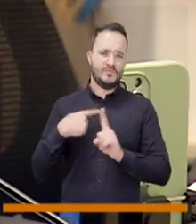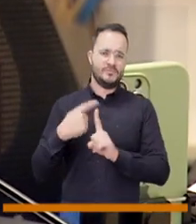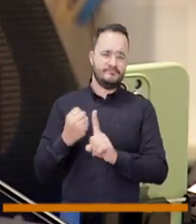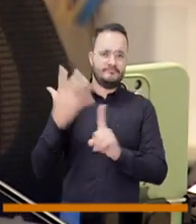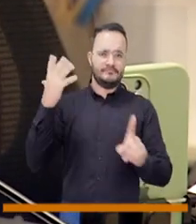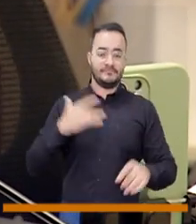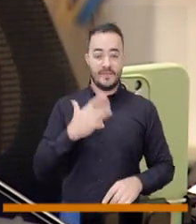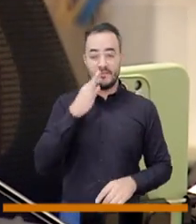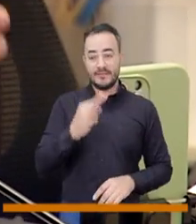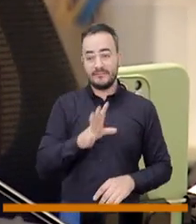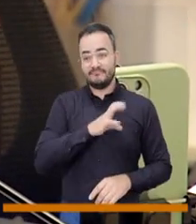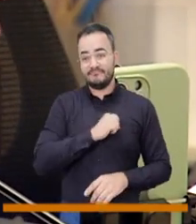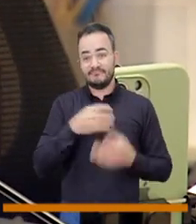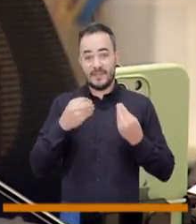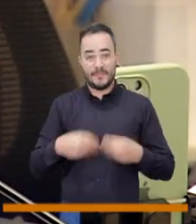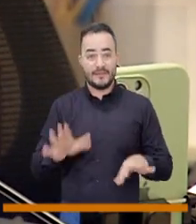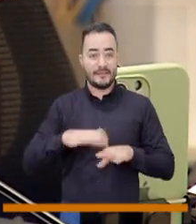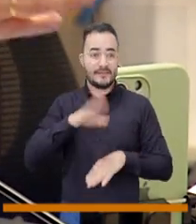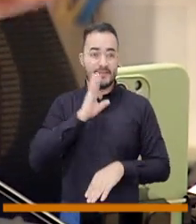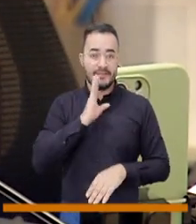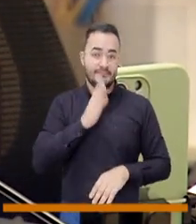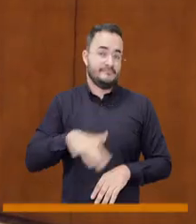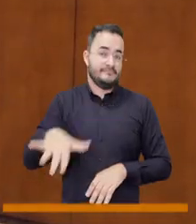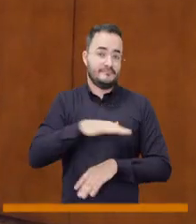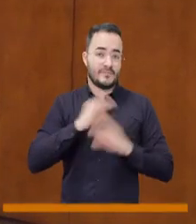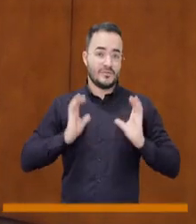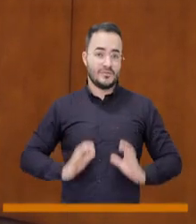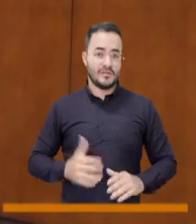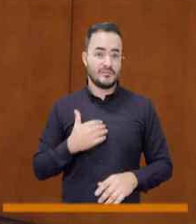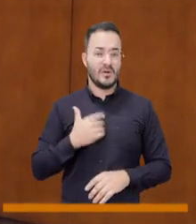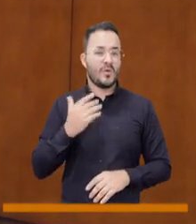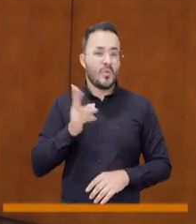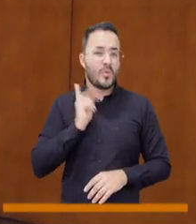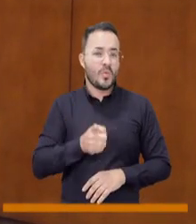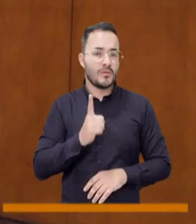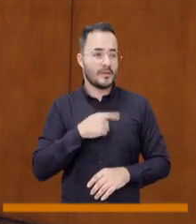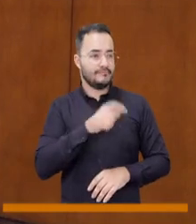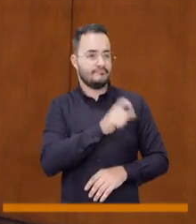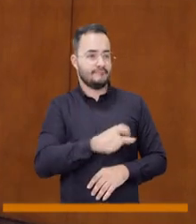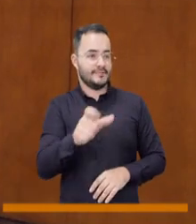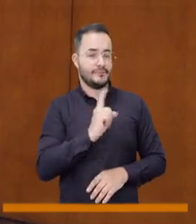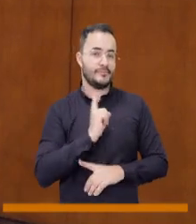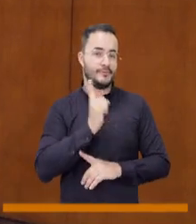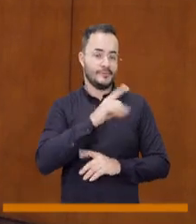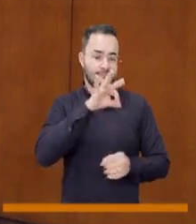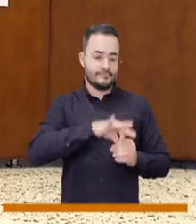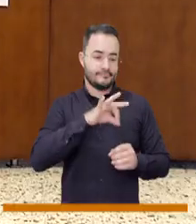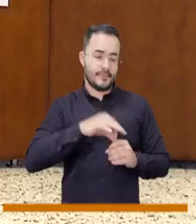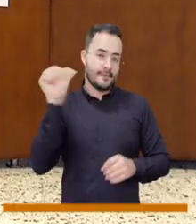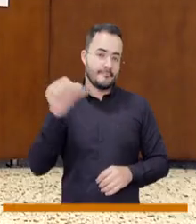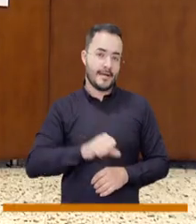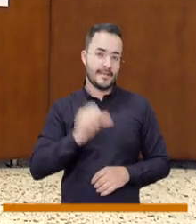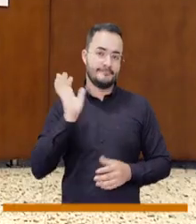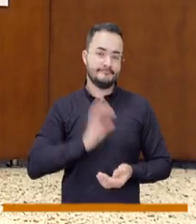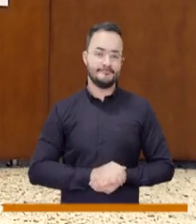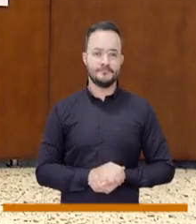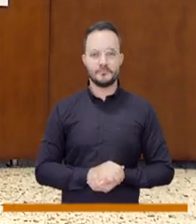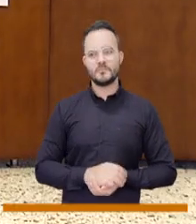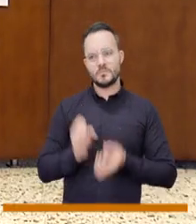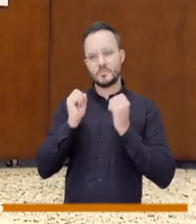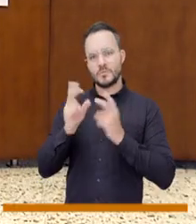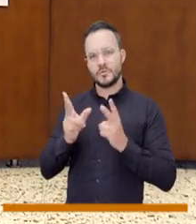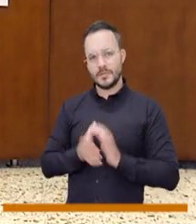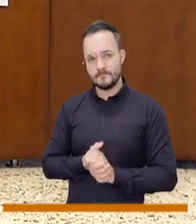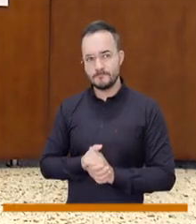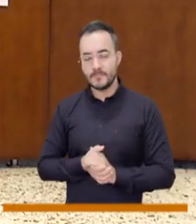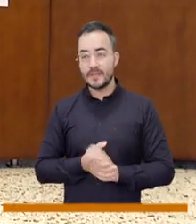porque desgraciadamente siempre son los ciudadanos los que pierden por las decisiones irresponsables de los que en el momento estamos como políticos de turno. También